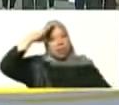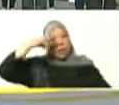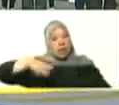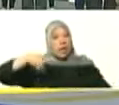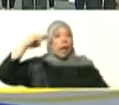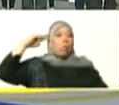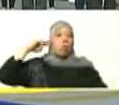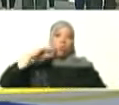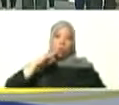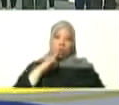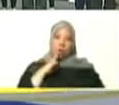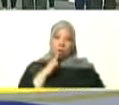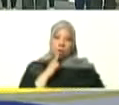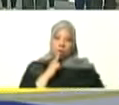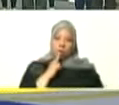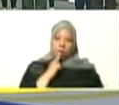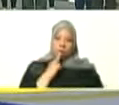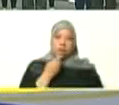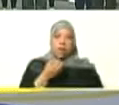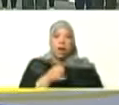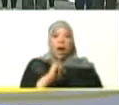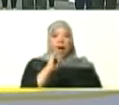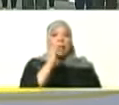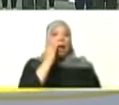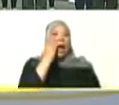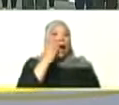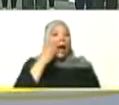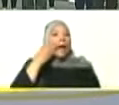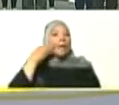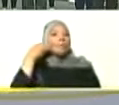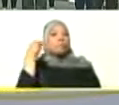Bueno, de esta experiencia va surgiendo